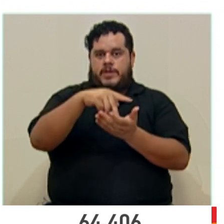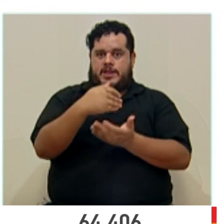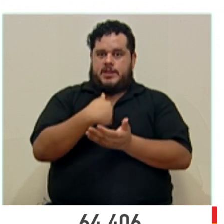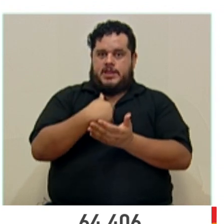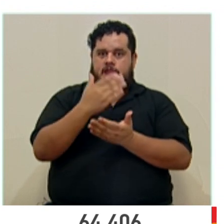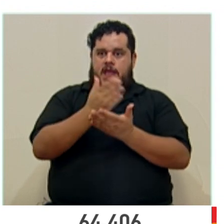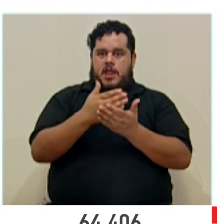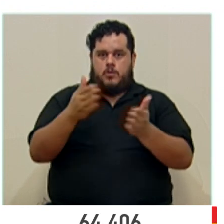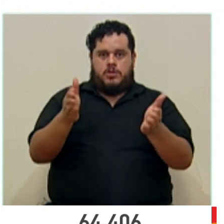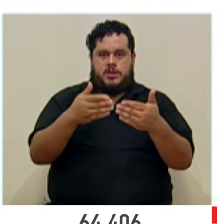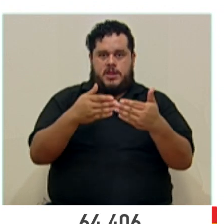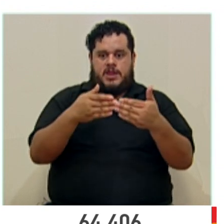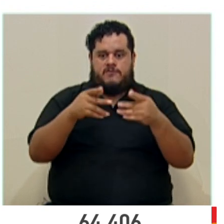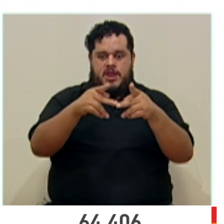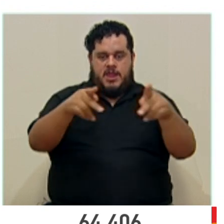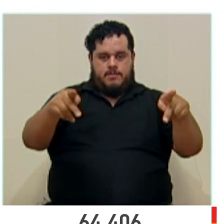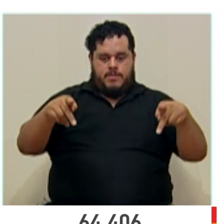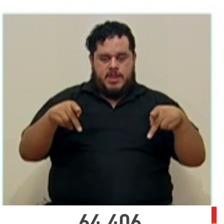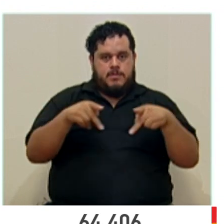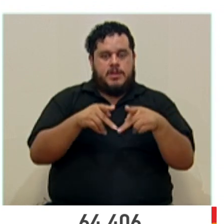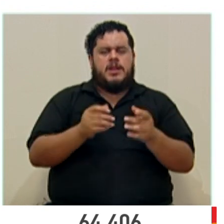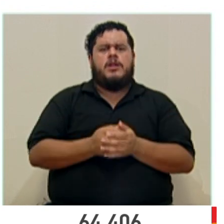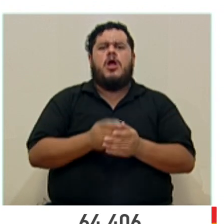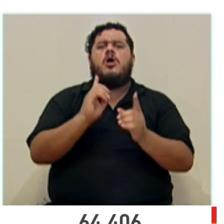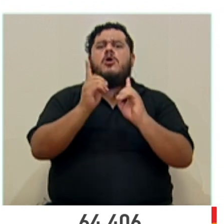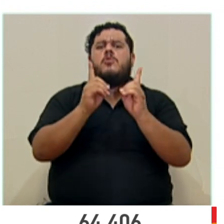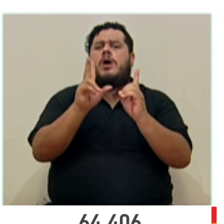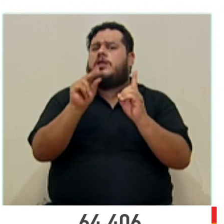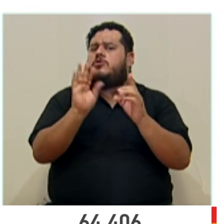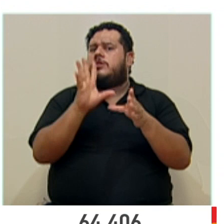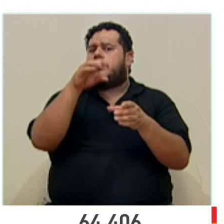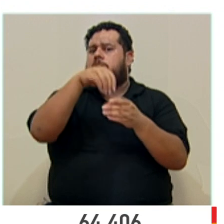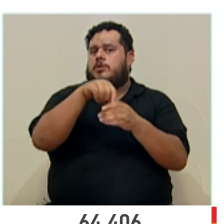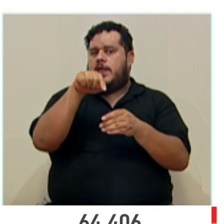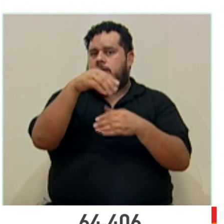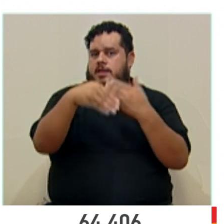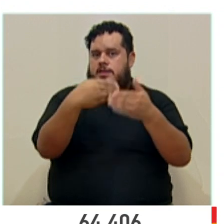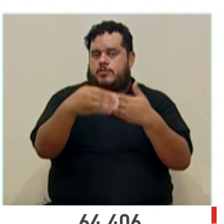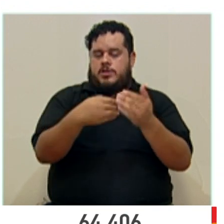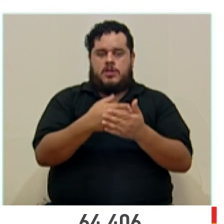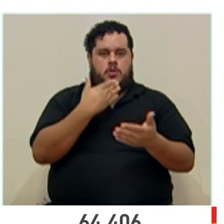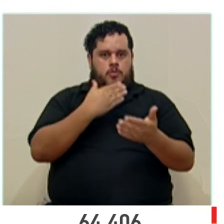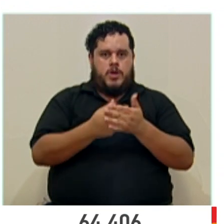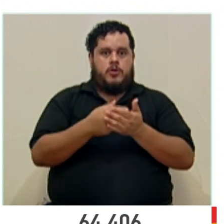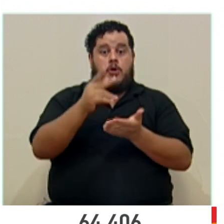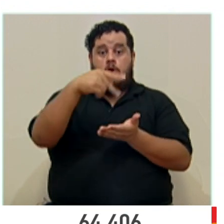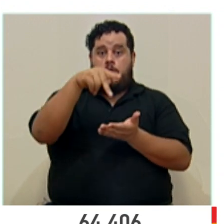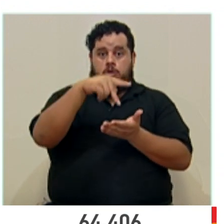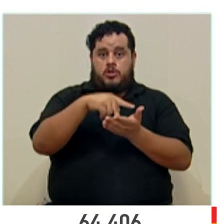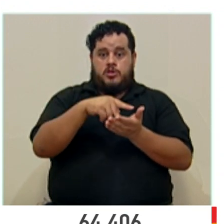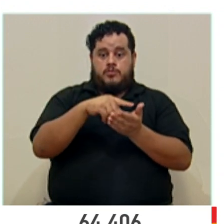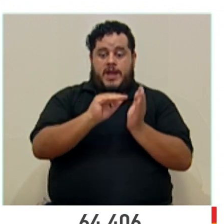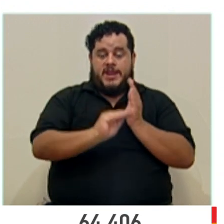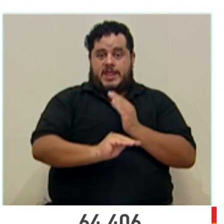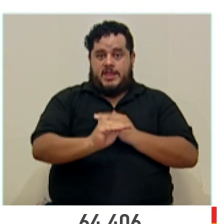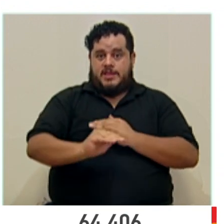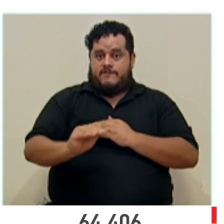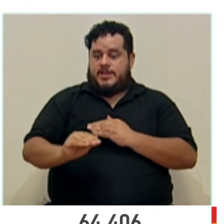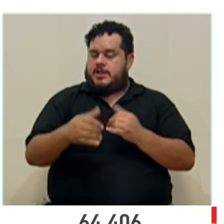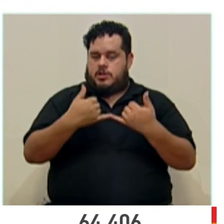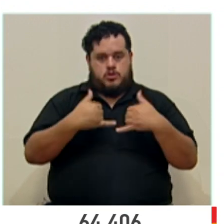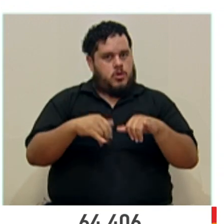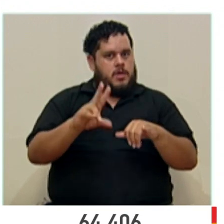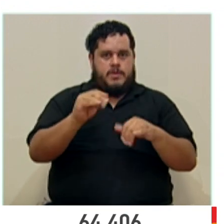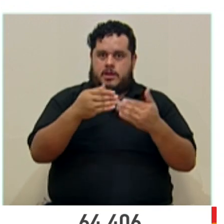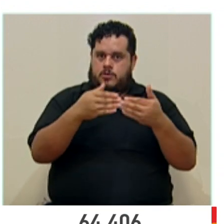tengan algún cierre perimetral. ¿Cuáles no están incluidos en este proceso? Los parques infantiles aún no